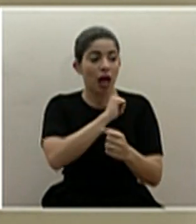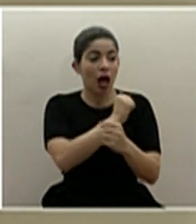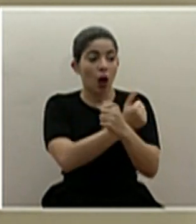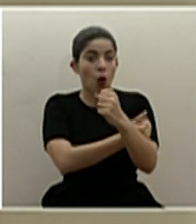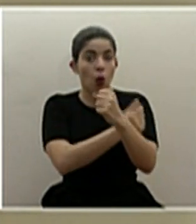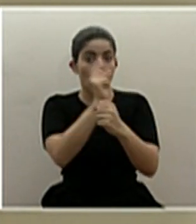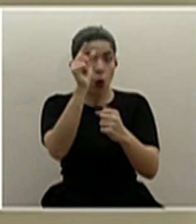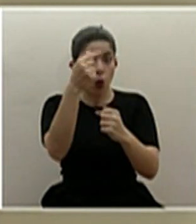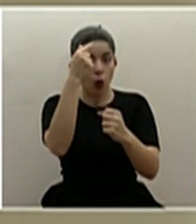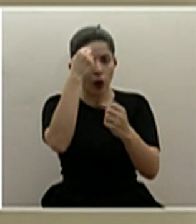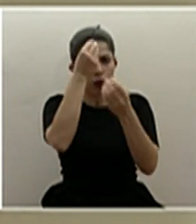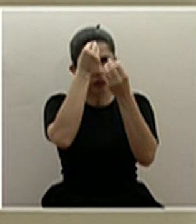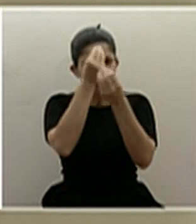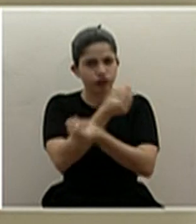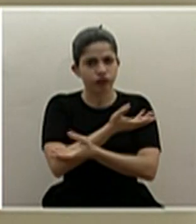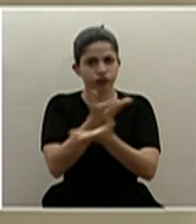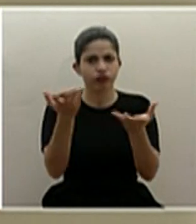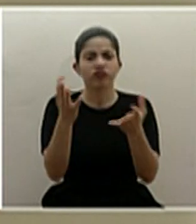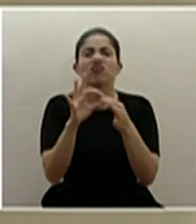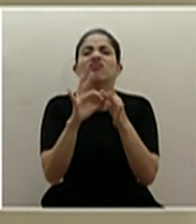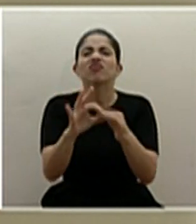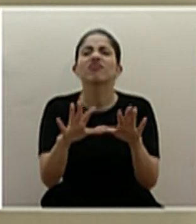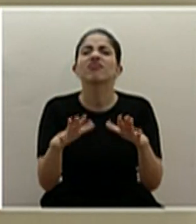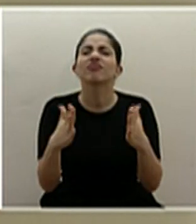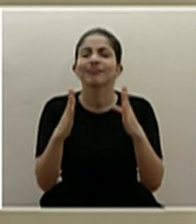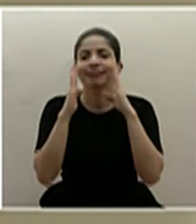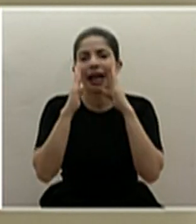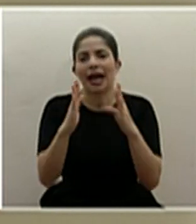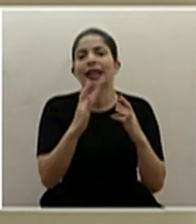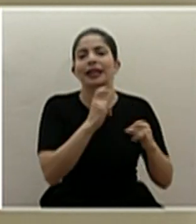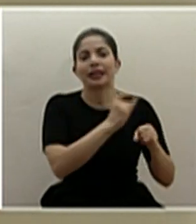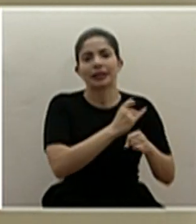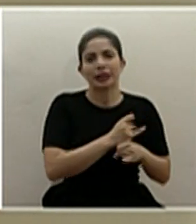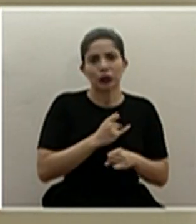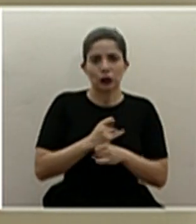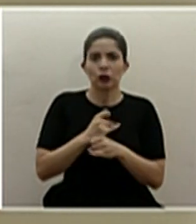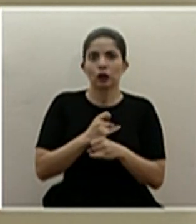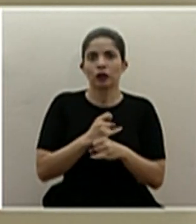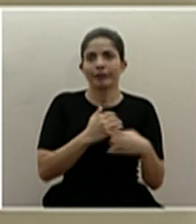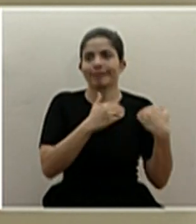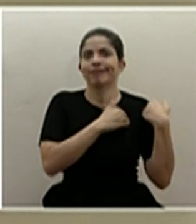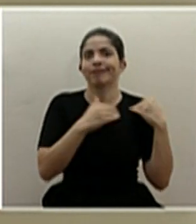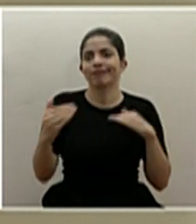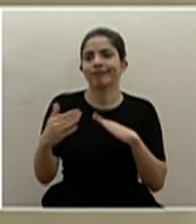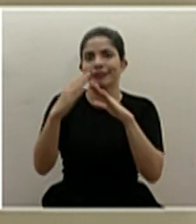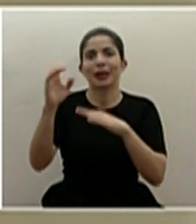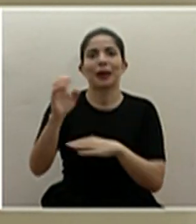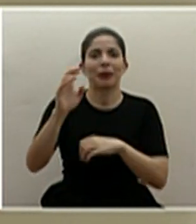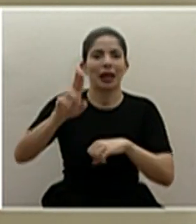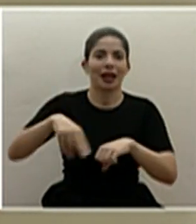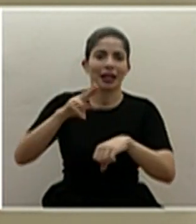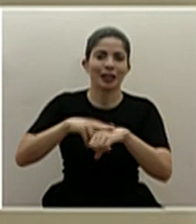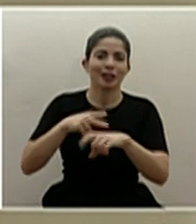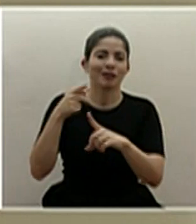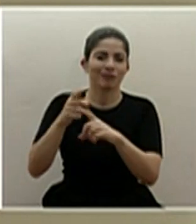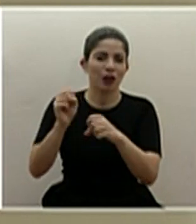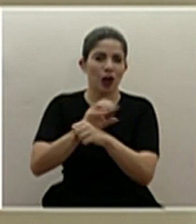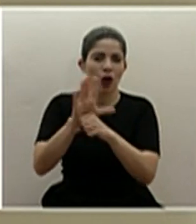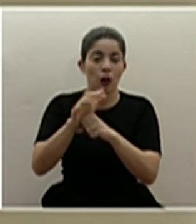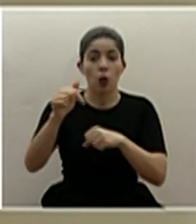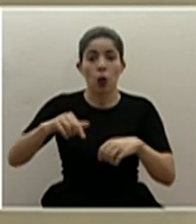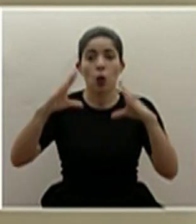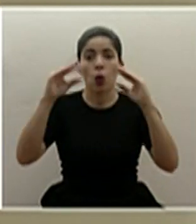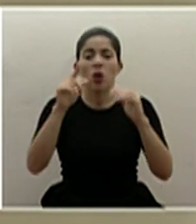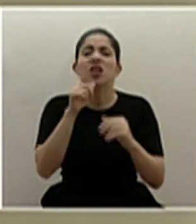autoridades de gobierno brindan el balance de la atención institucional ante la emergencia nacional por el COVID-19. Esta tarde